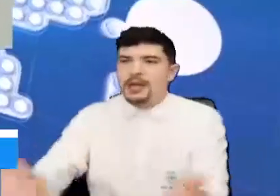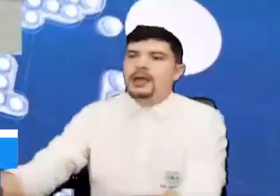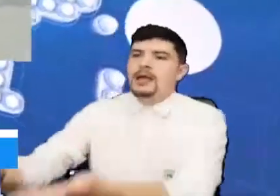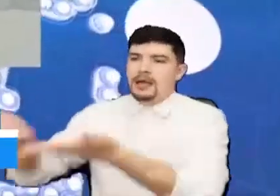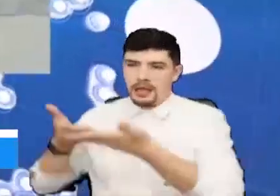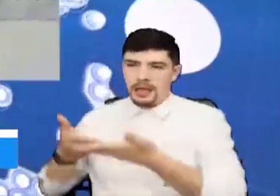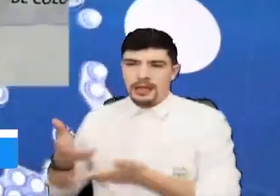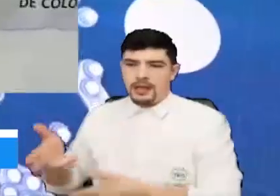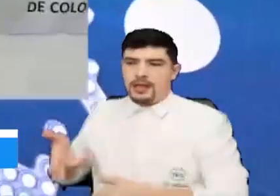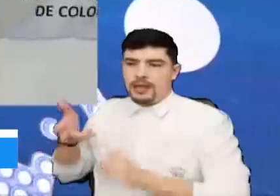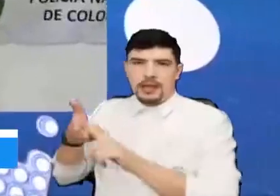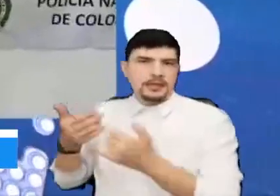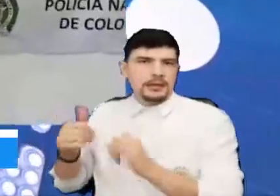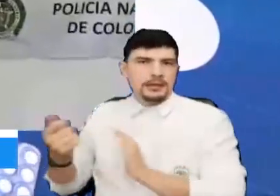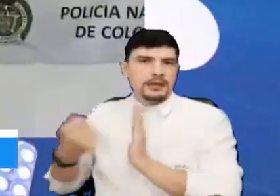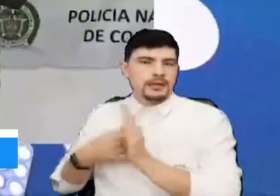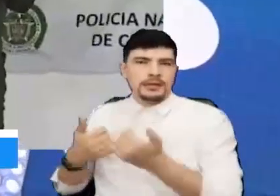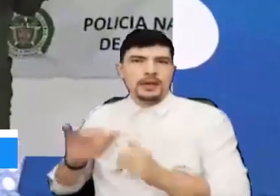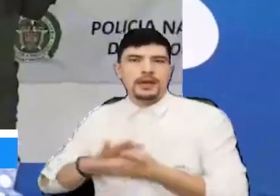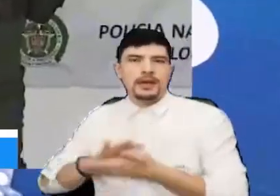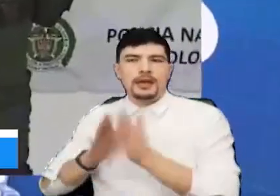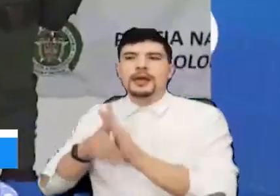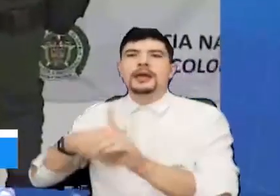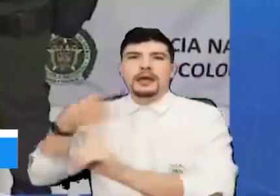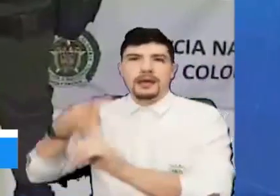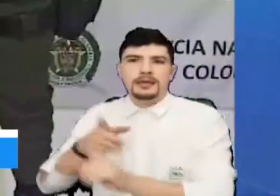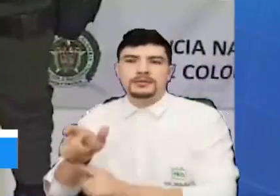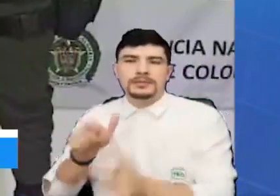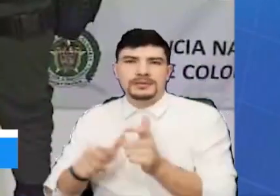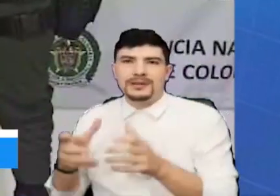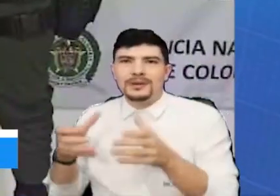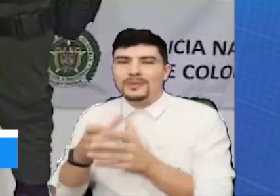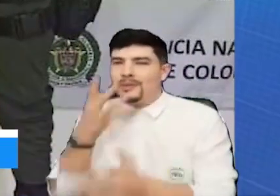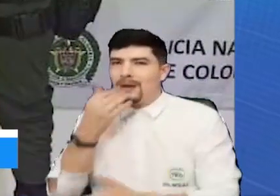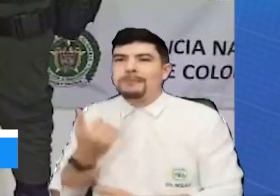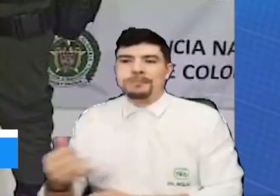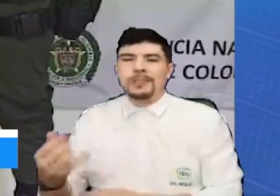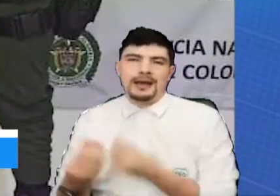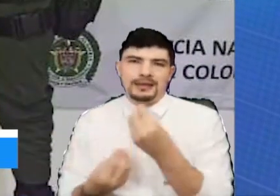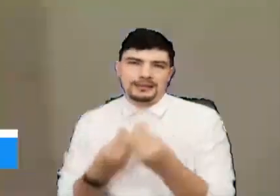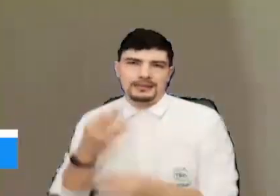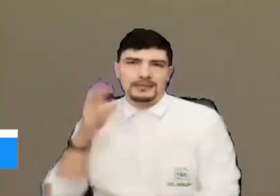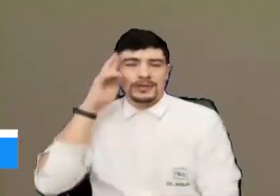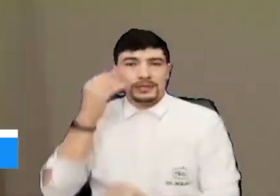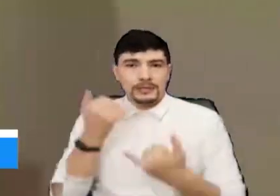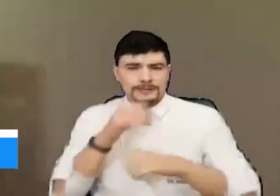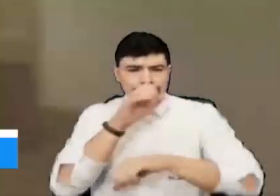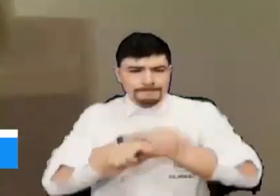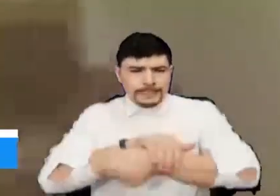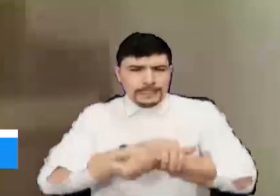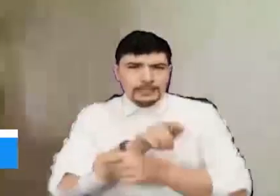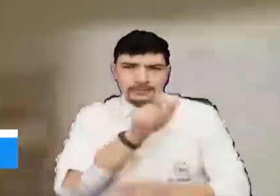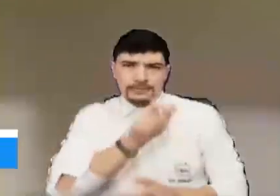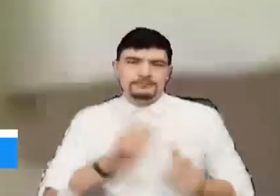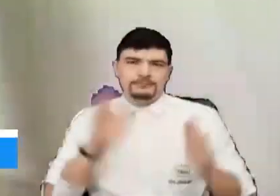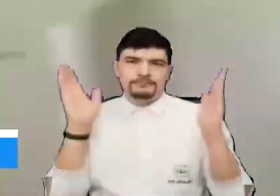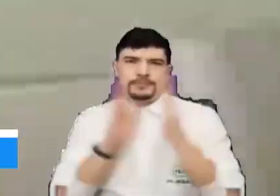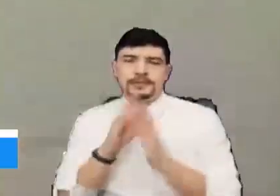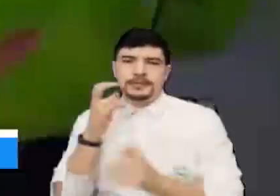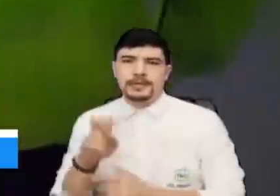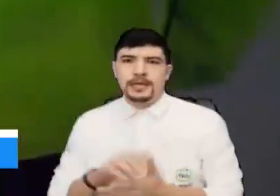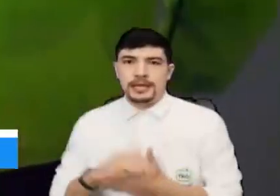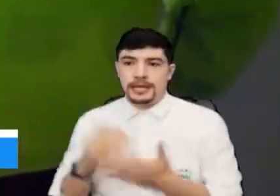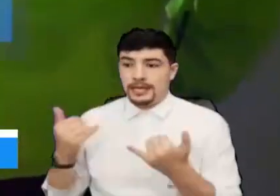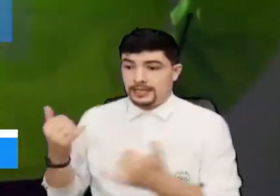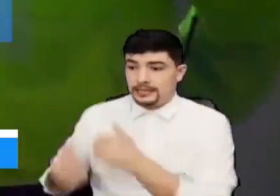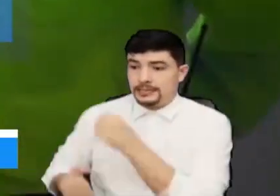hurto en todas sus modalidades, denunciarla con el fin de fortalecer los procesos jurídicos que pesan en contra de esta persona. En cifras, en lo ocurrido del año